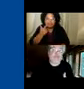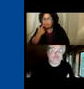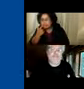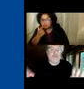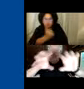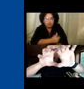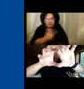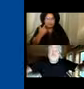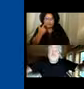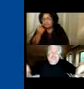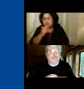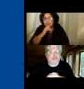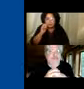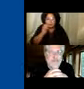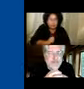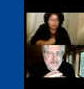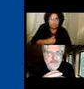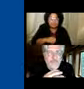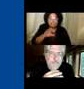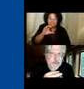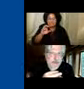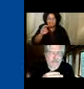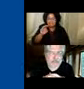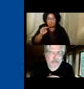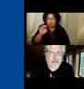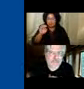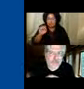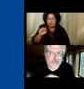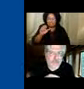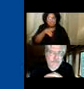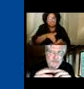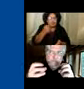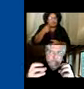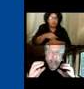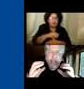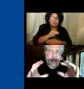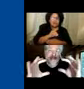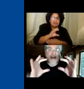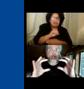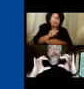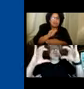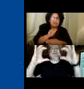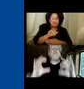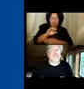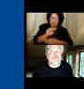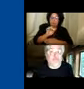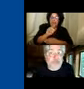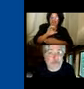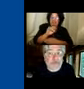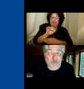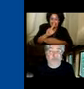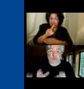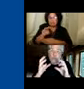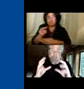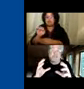personas que abusan sustancias, acciones, ancianos que reciben servicios